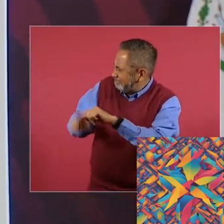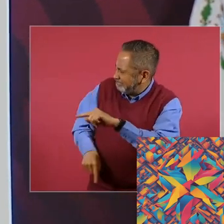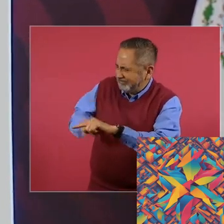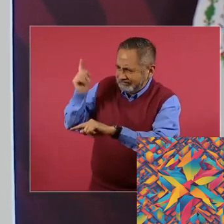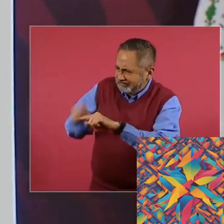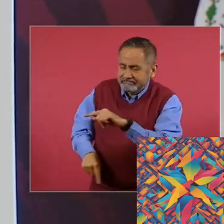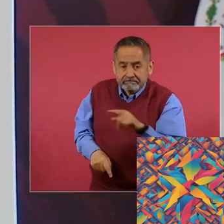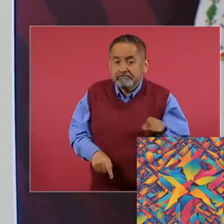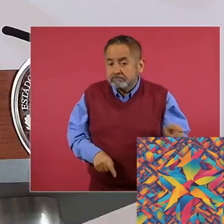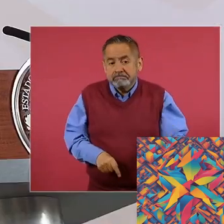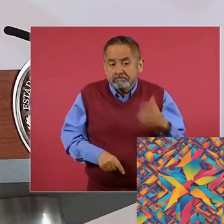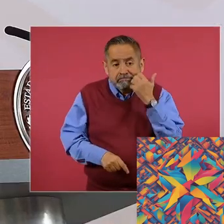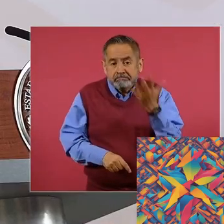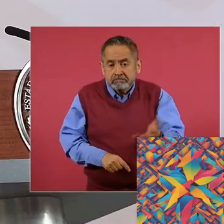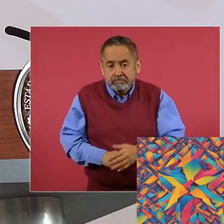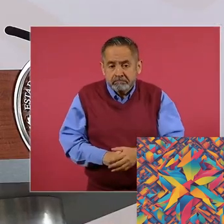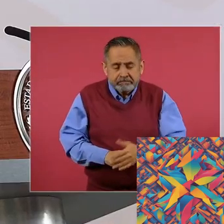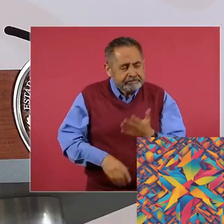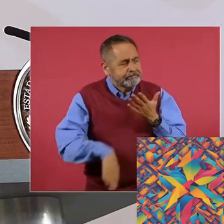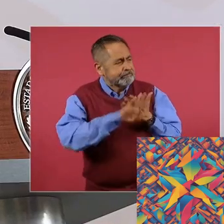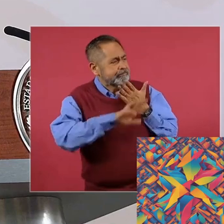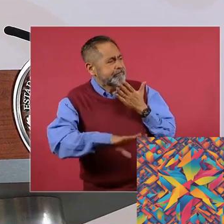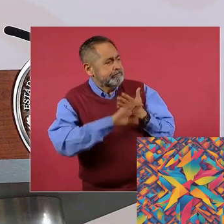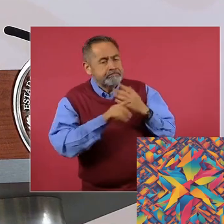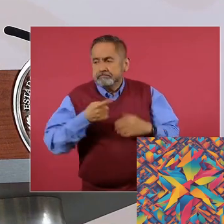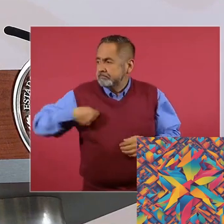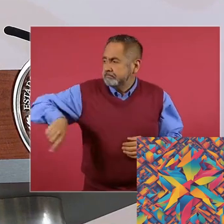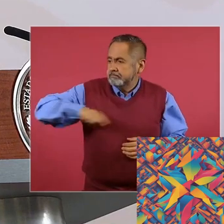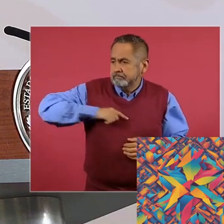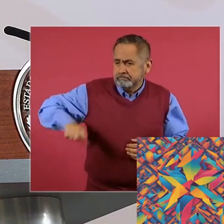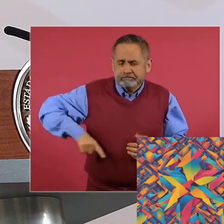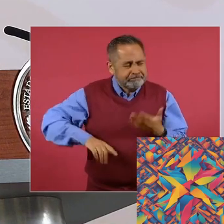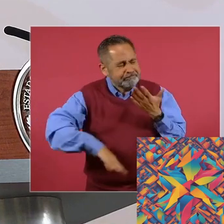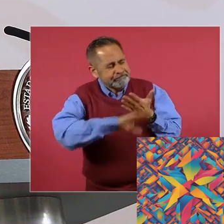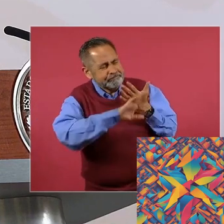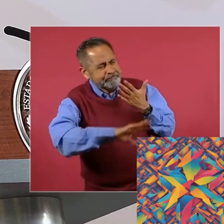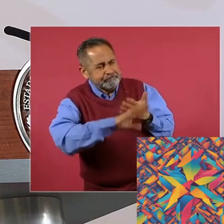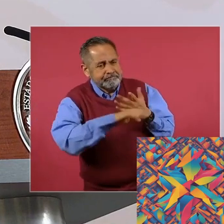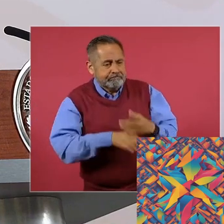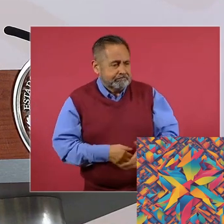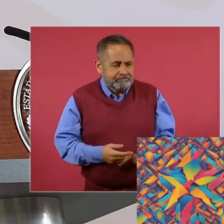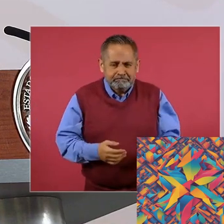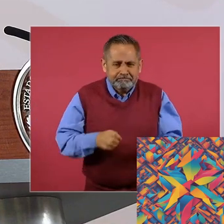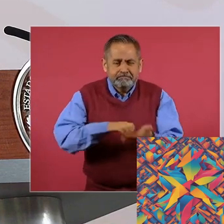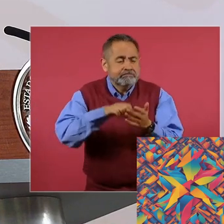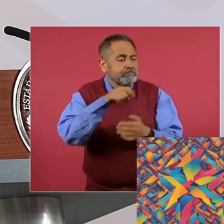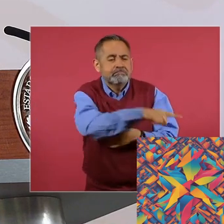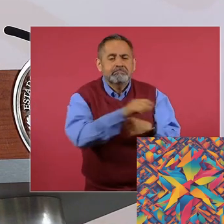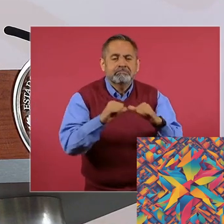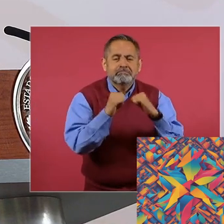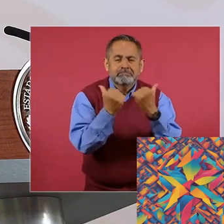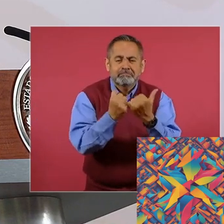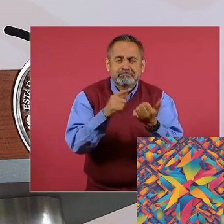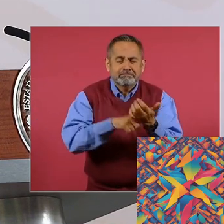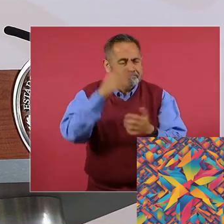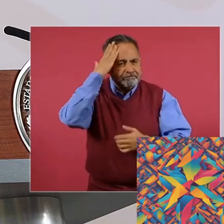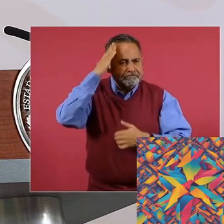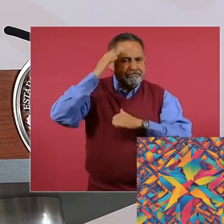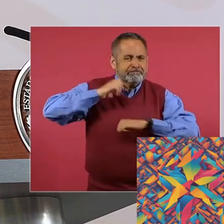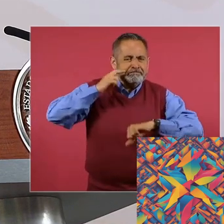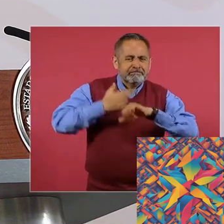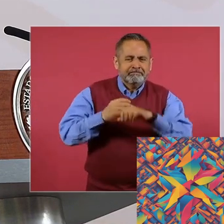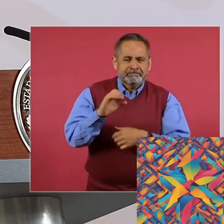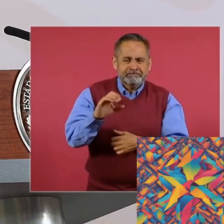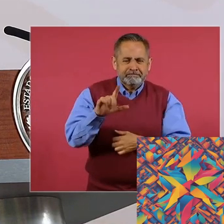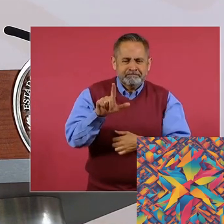Vidas son áreas donde la colaboración con Estados Unidos puede ser beneficiosa, pero siempre bajo términos de respeto mutuo y soberanía.